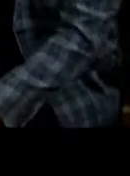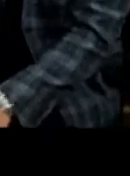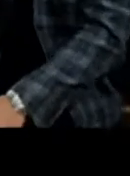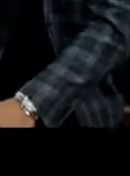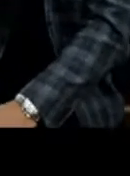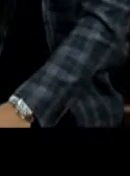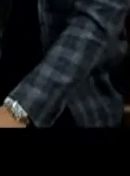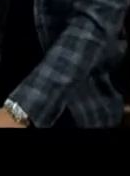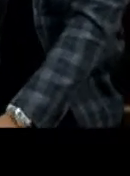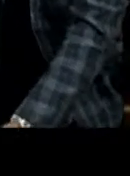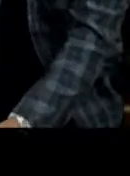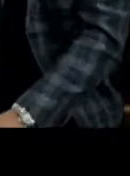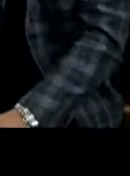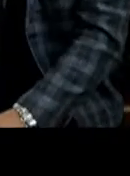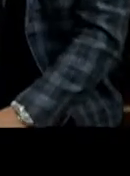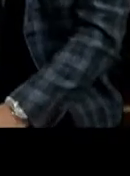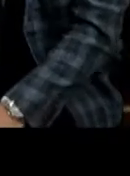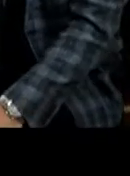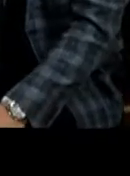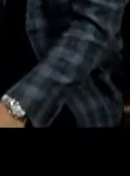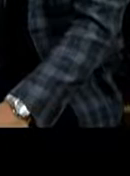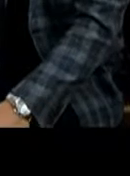En otro aspecto, ¿cómo